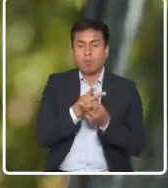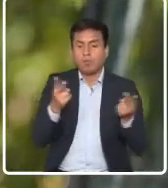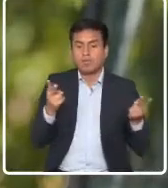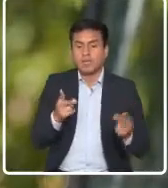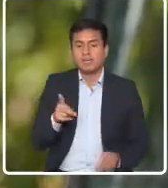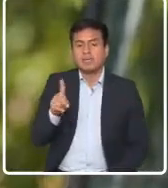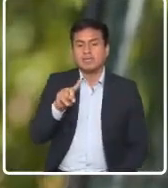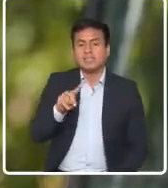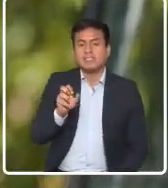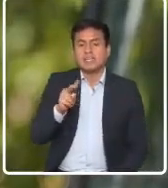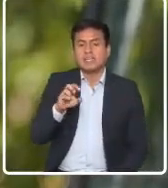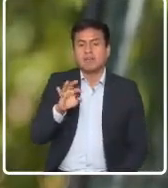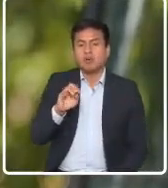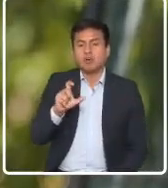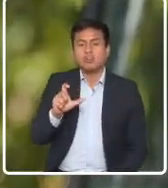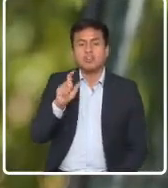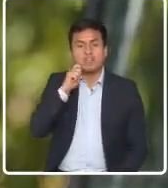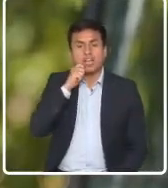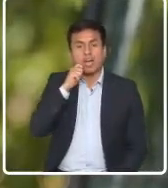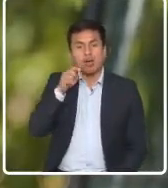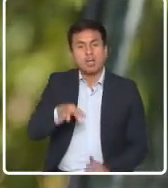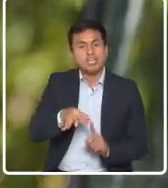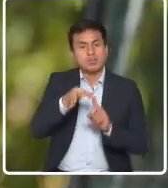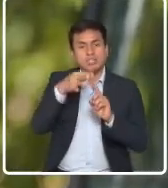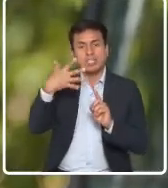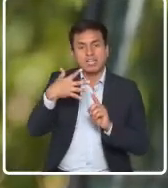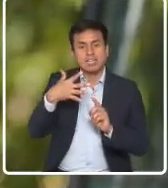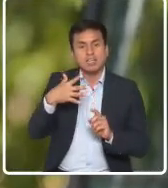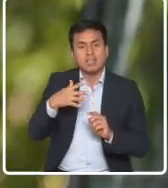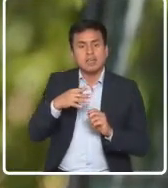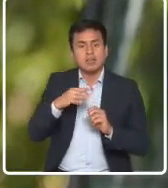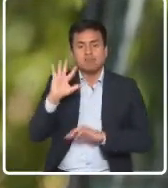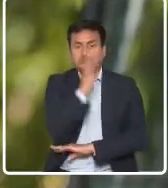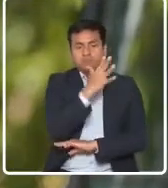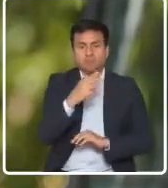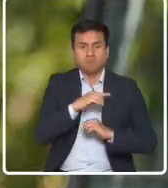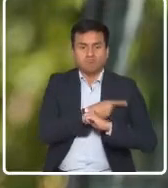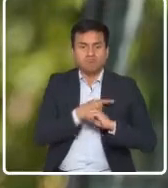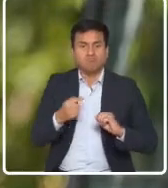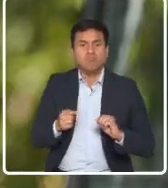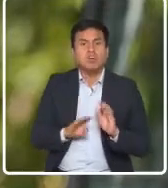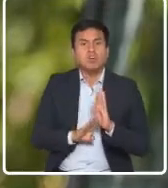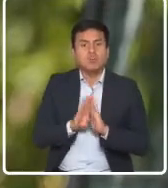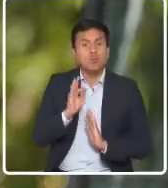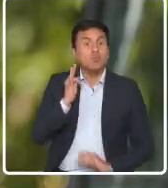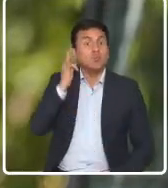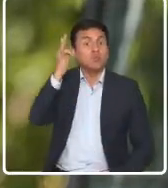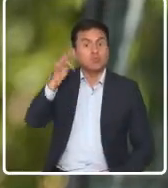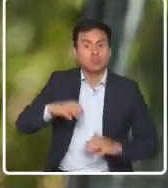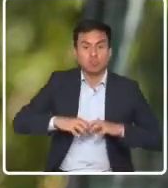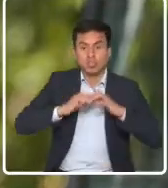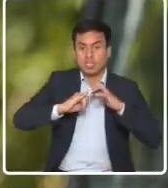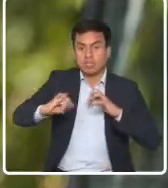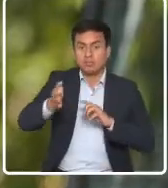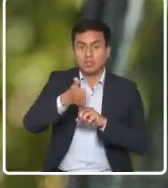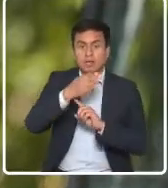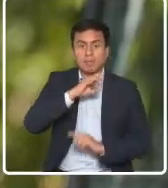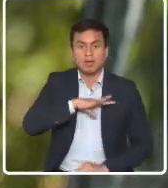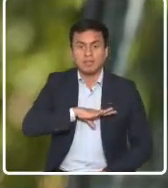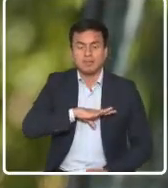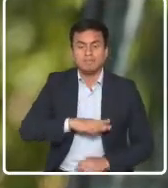el CERNAFOR, cuyo objetivo central sea potenciar los bosques para un futuro sostenible de nuestra